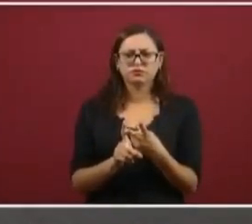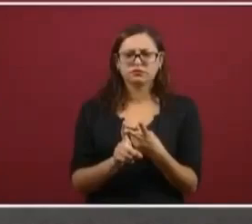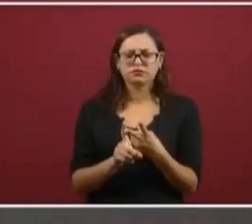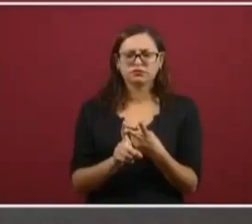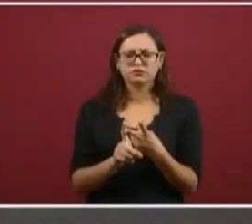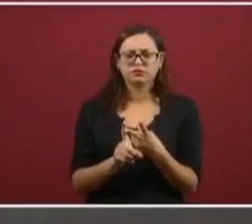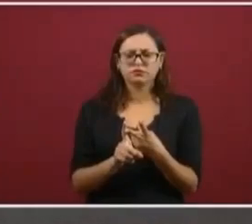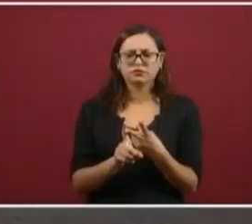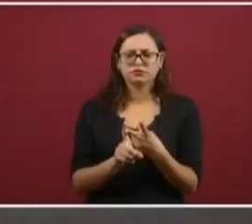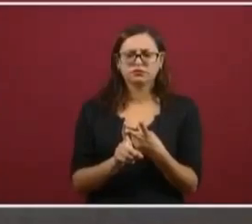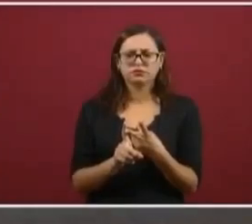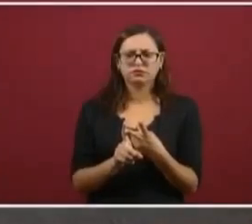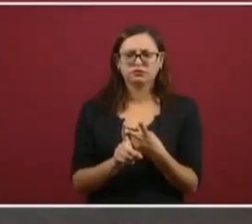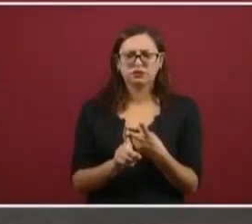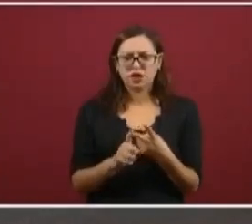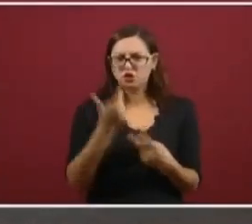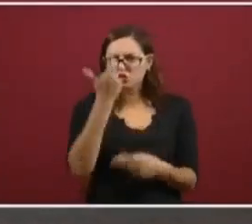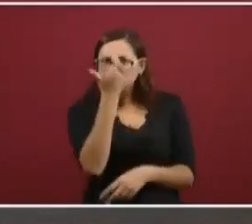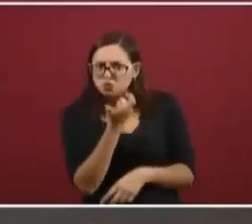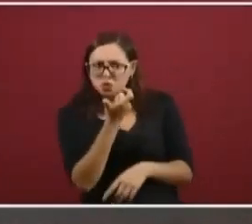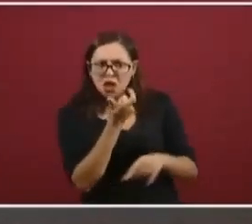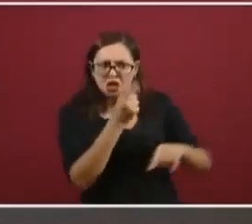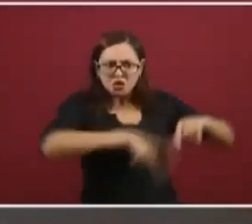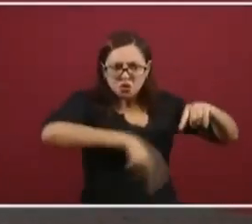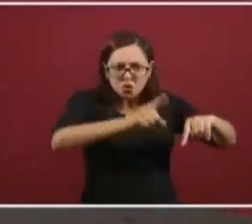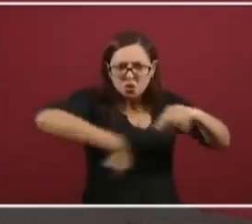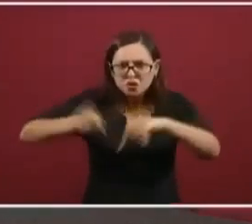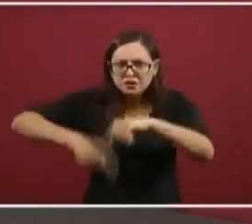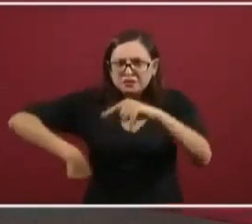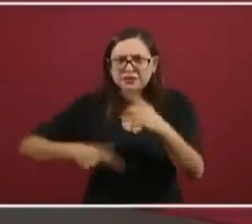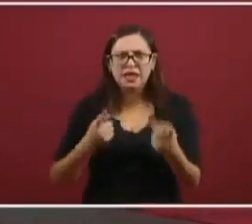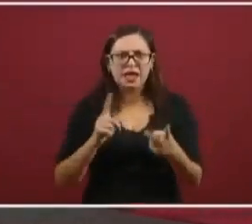están quitando salarios